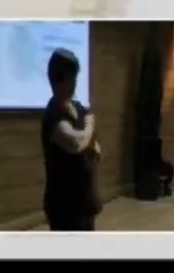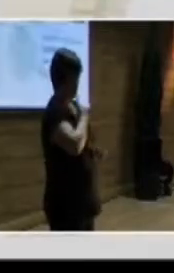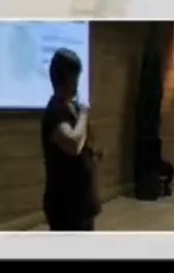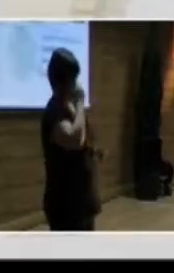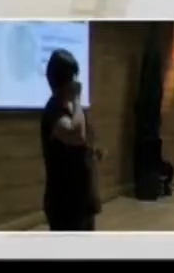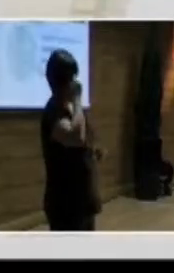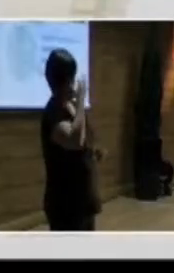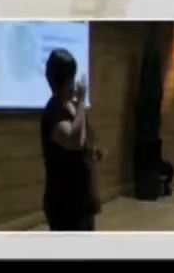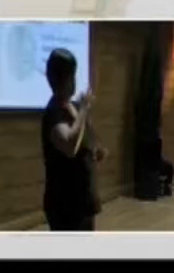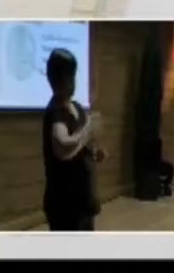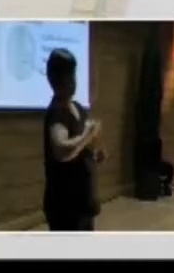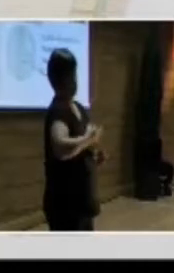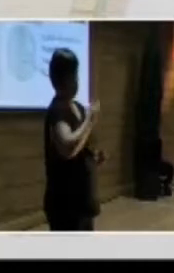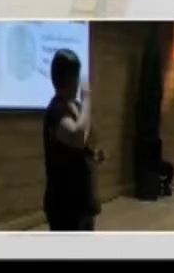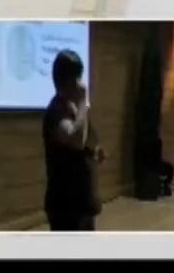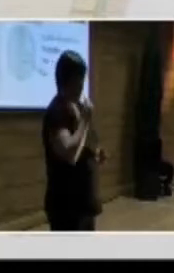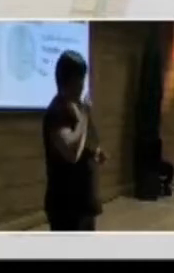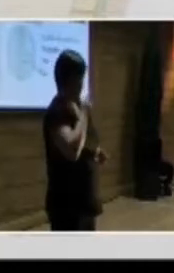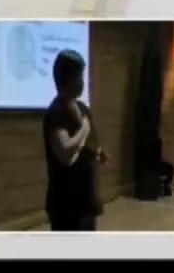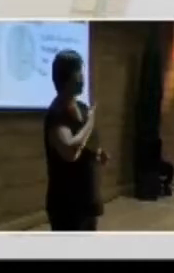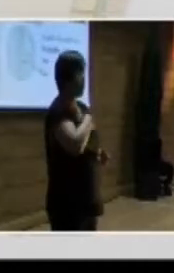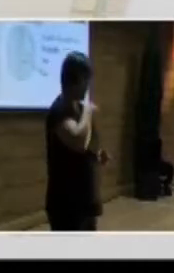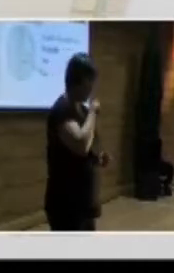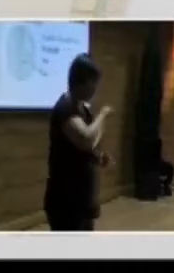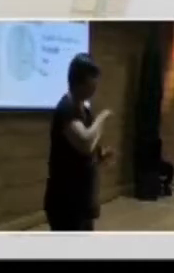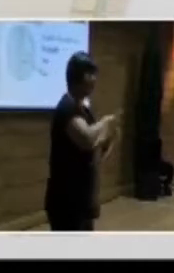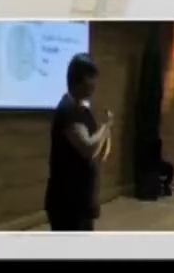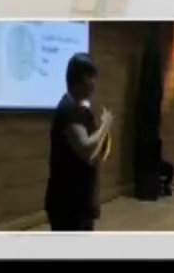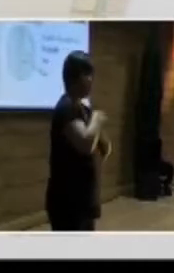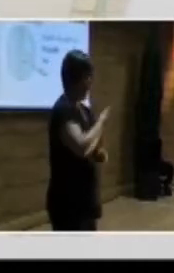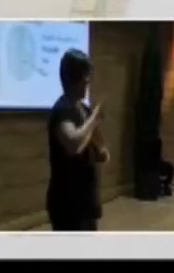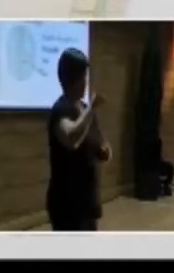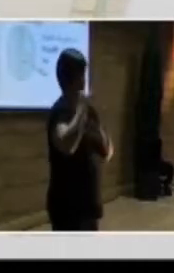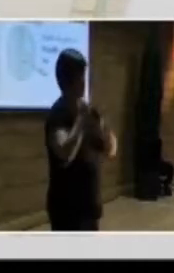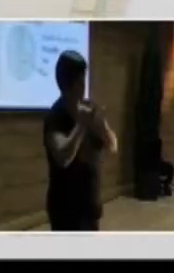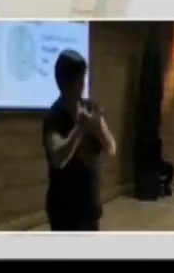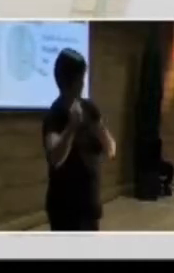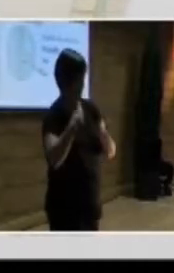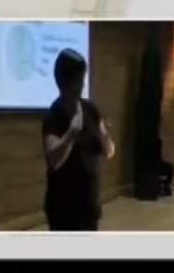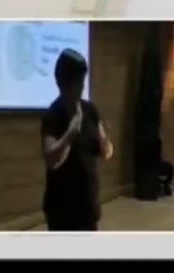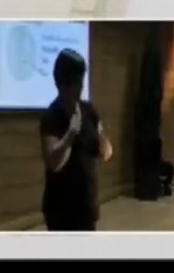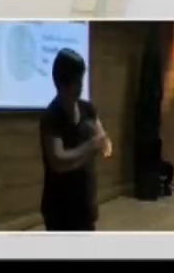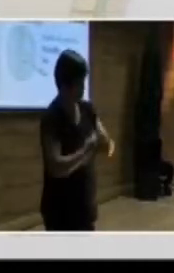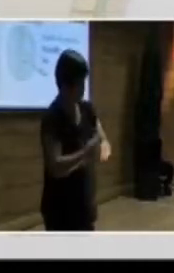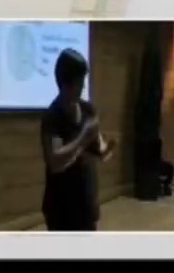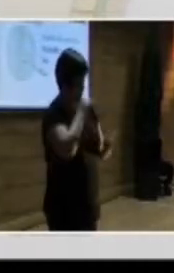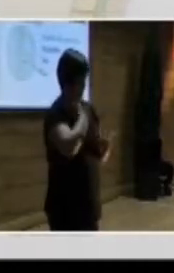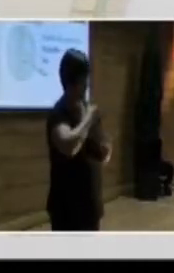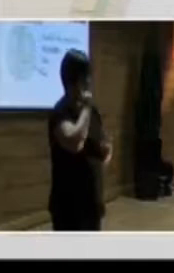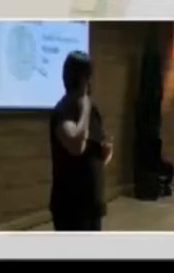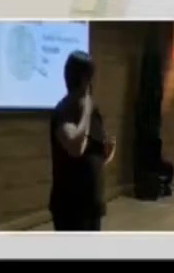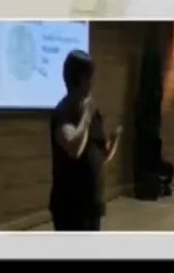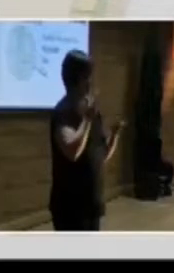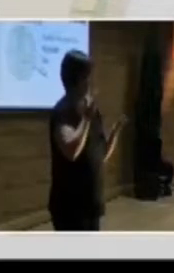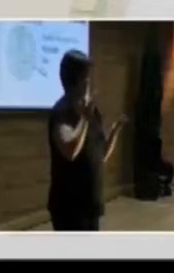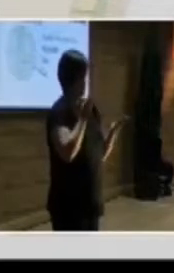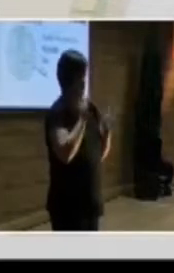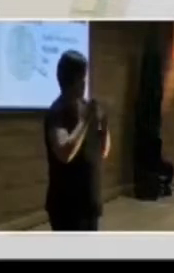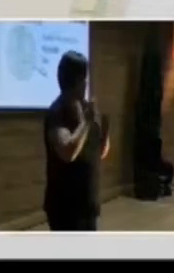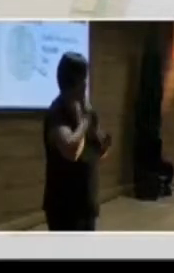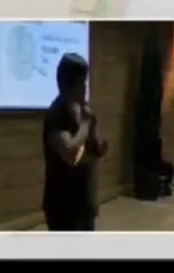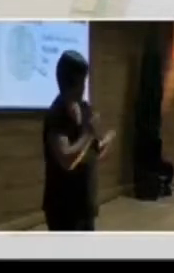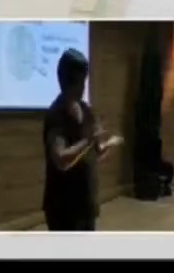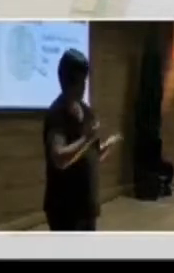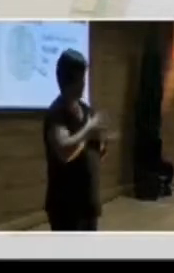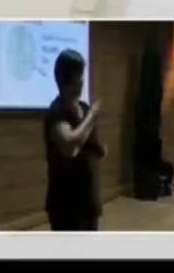prueba pueda ayudar a tomar decisiones diagnósticas y terapéuticas. Y lo mismo diría de la punción lumbar. La punción lumbar es